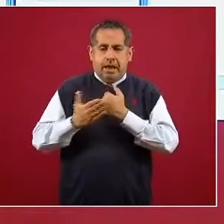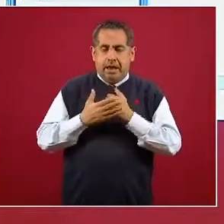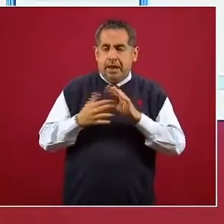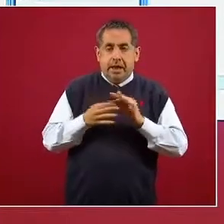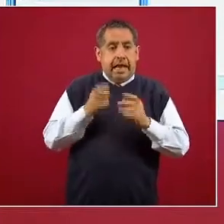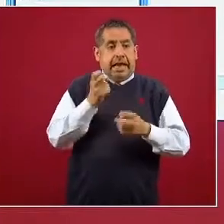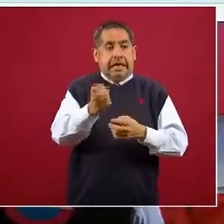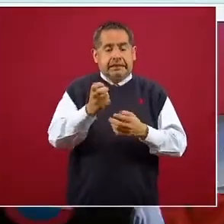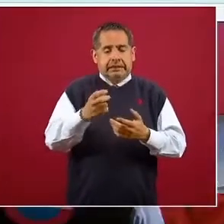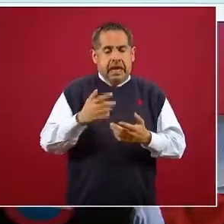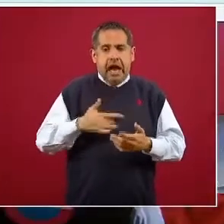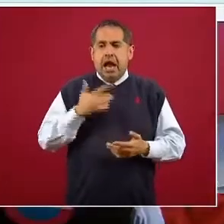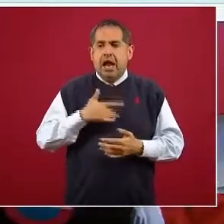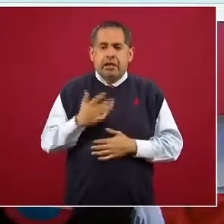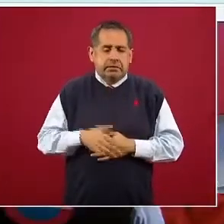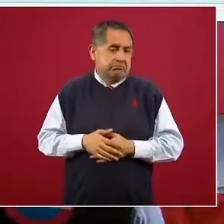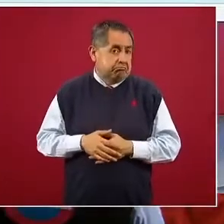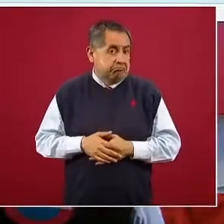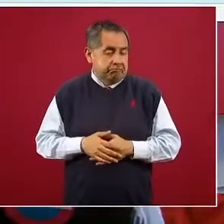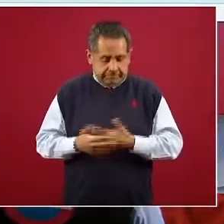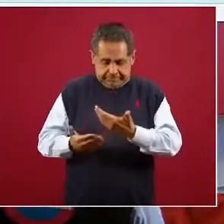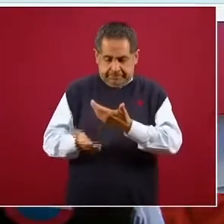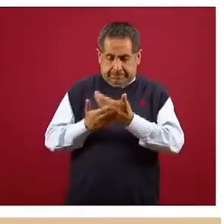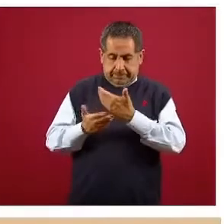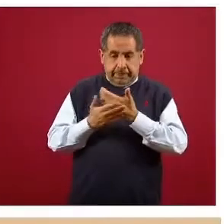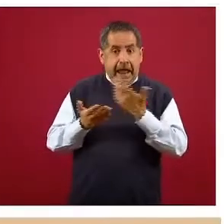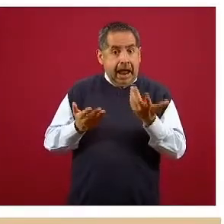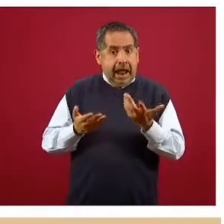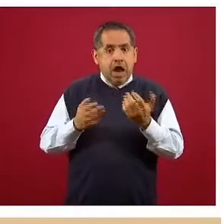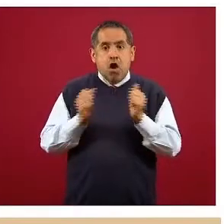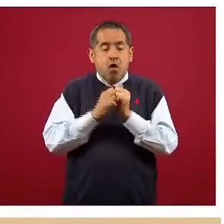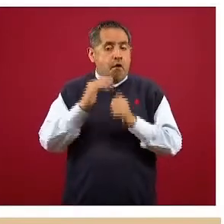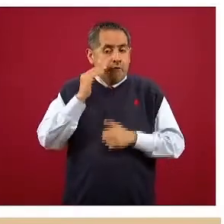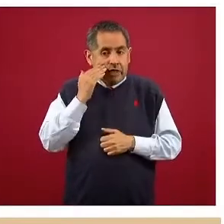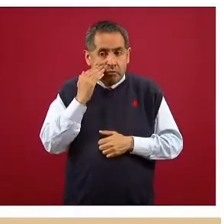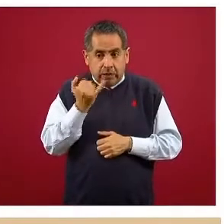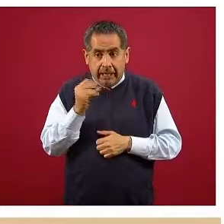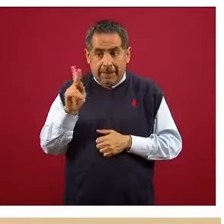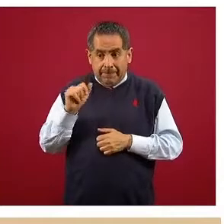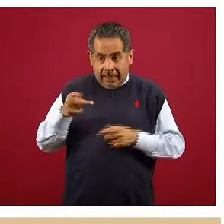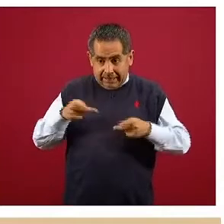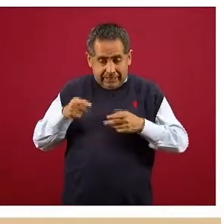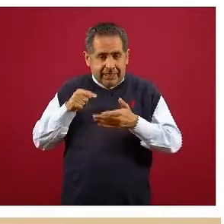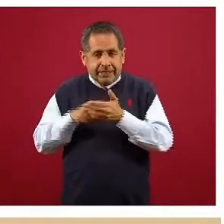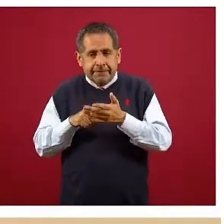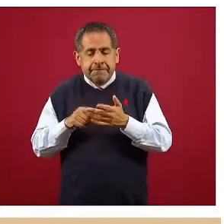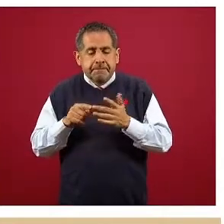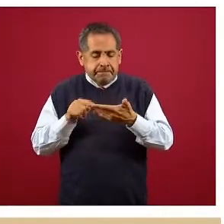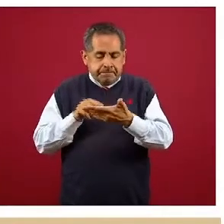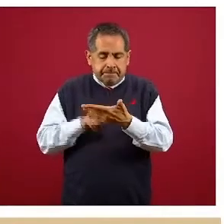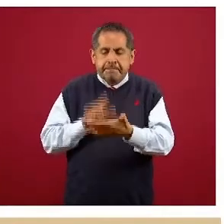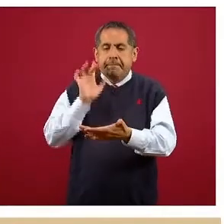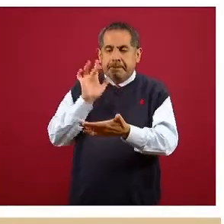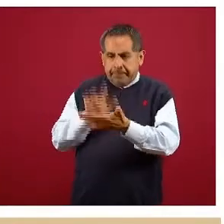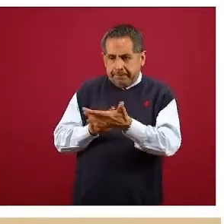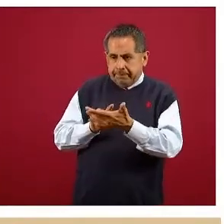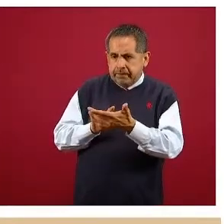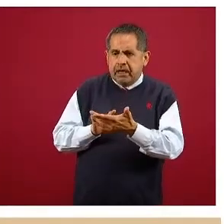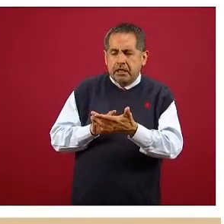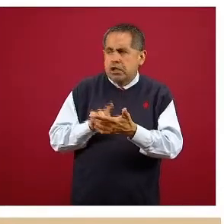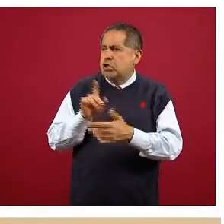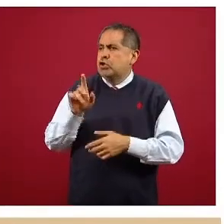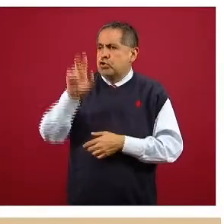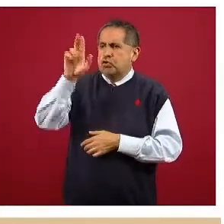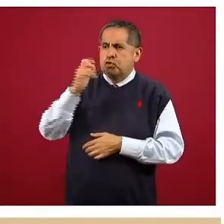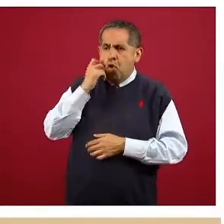pantalla. Y el tercer punto, mediante Facebook y esta estrategia, se conectará al donante de